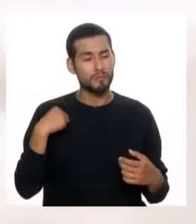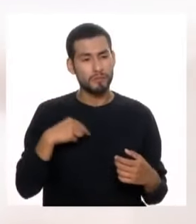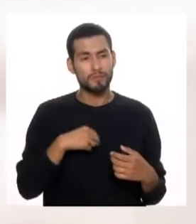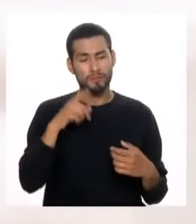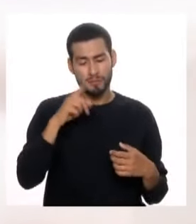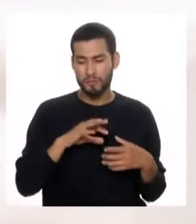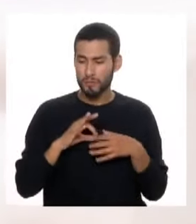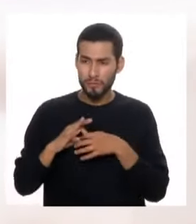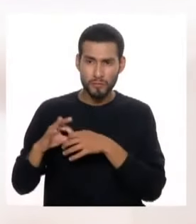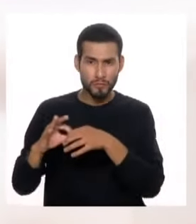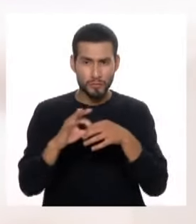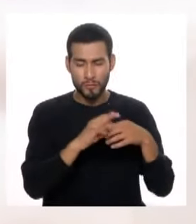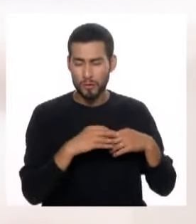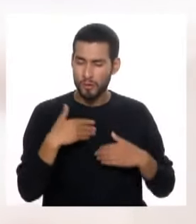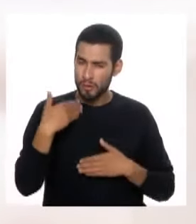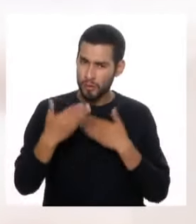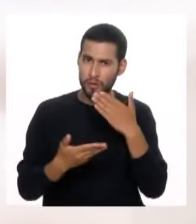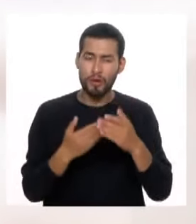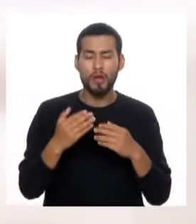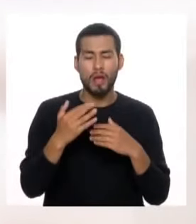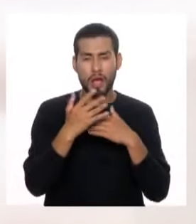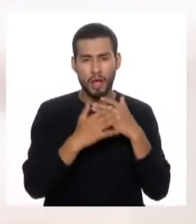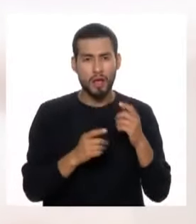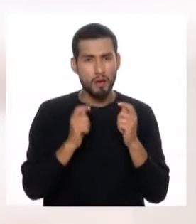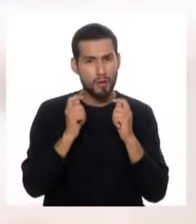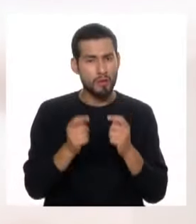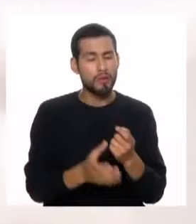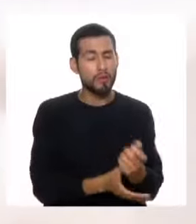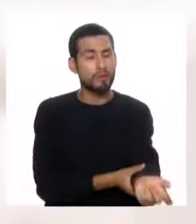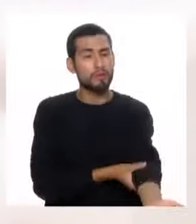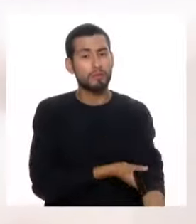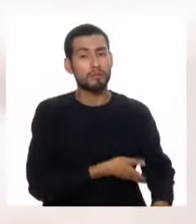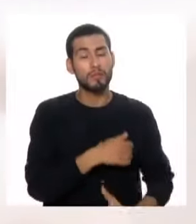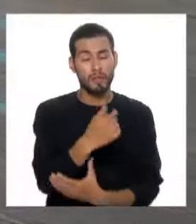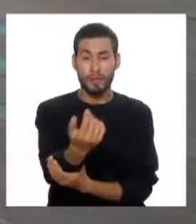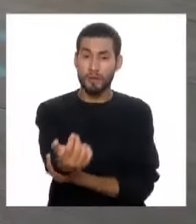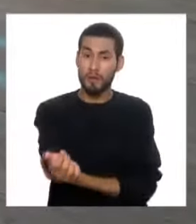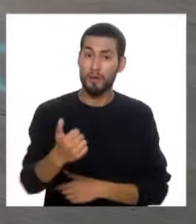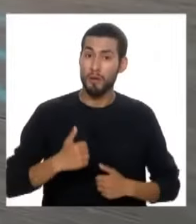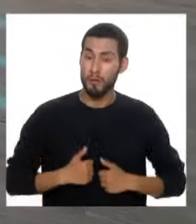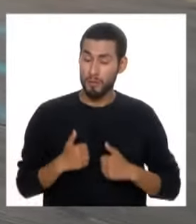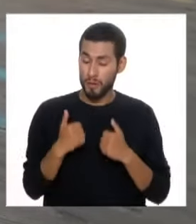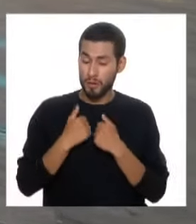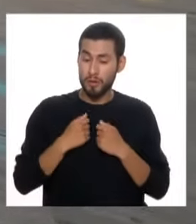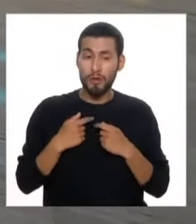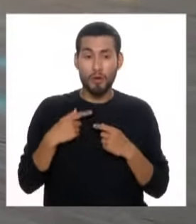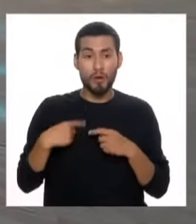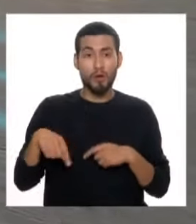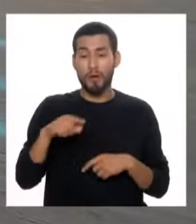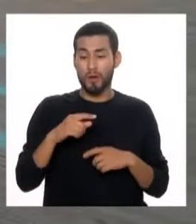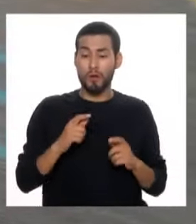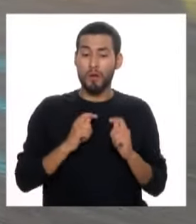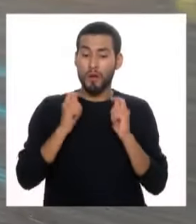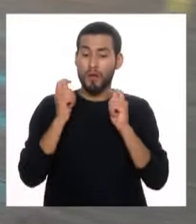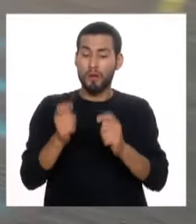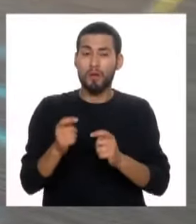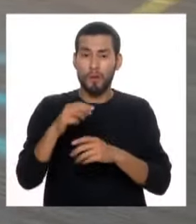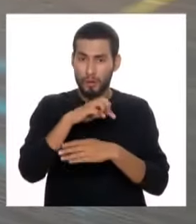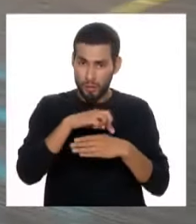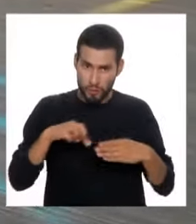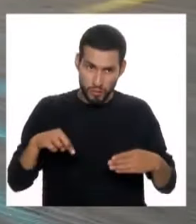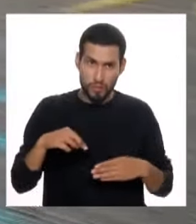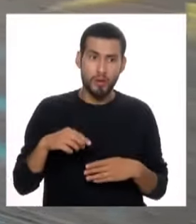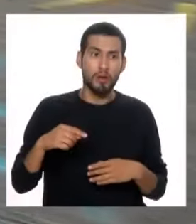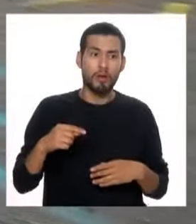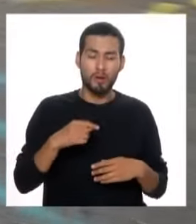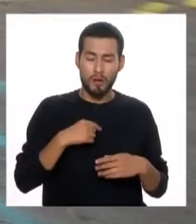cadena solidaria de donación. Porque en esta cadena de la vida, los primeros son los donantes. Los profesionales la